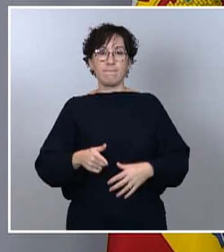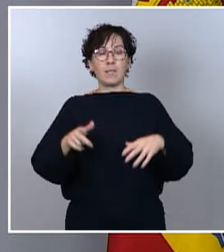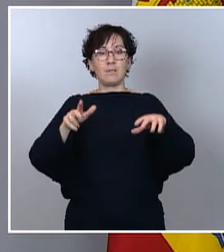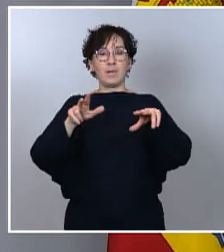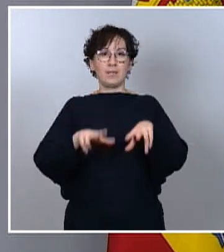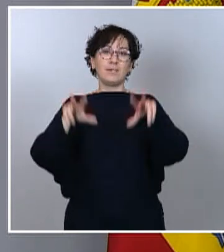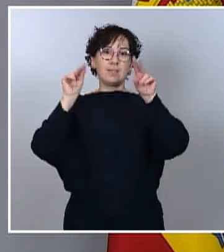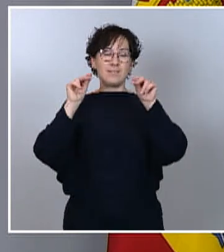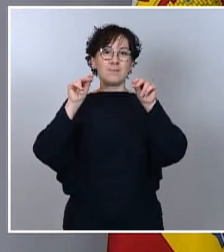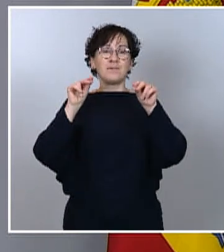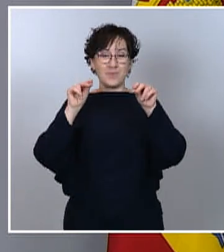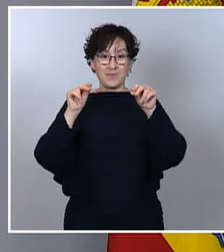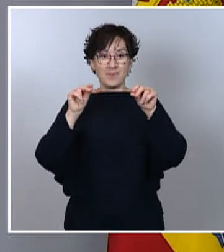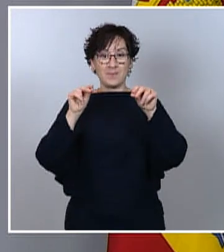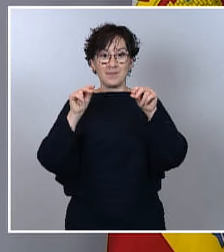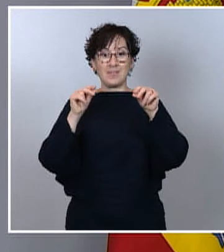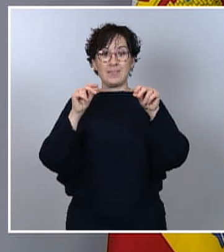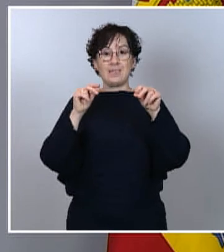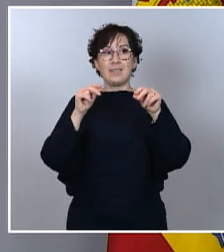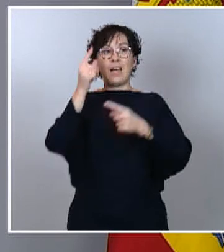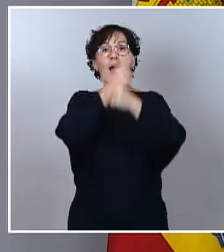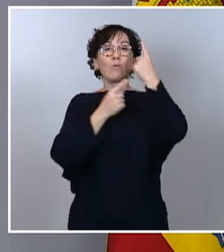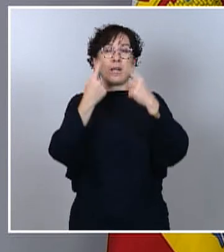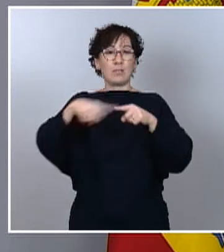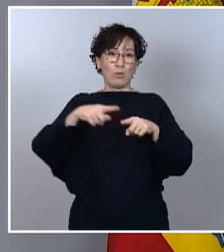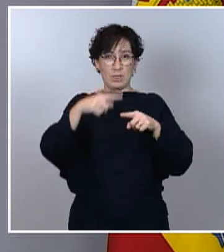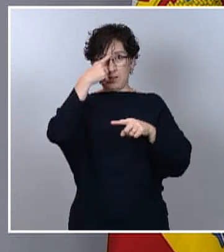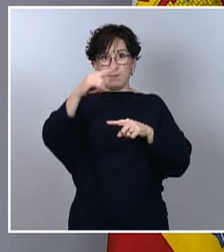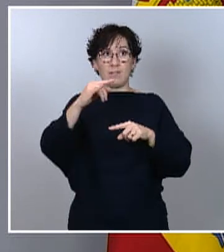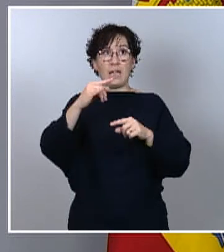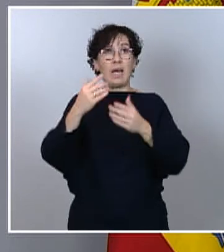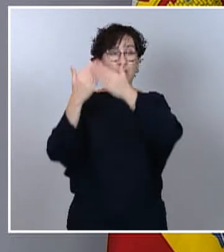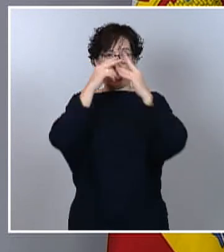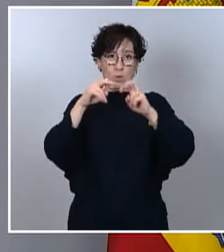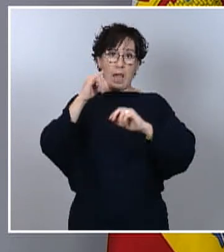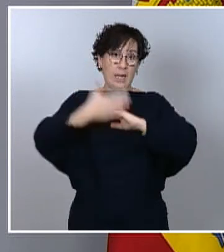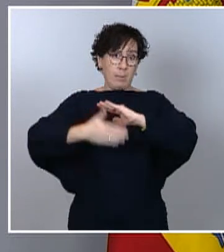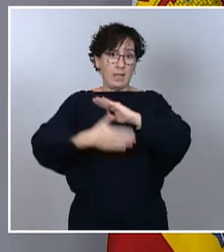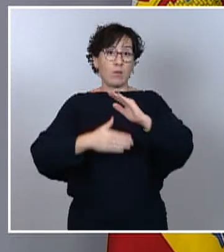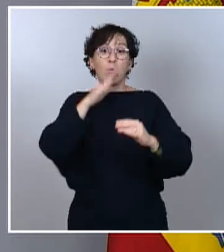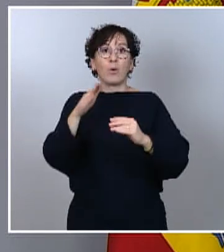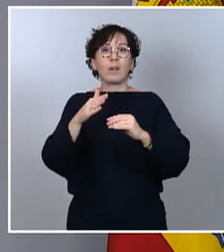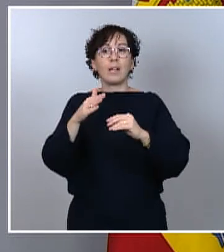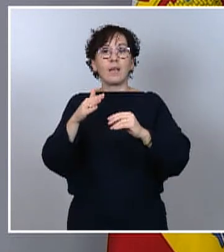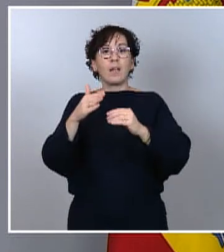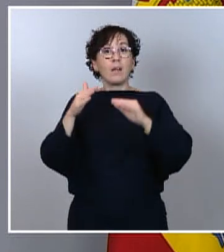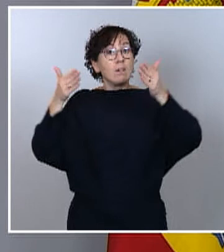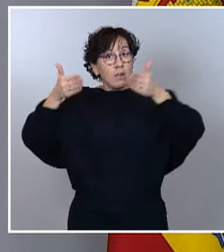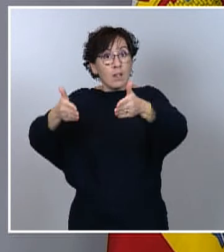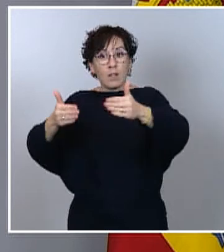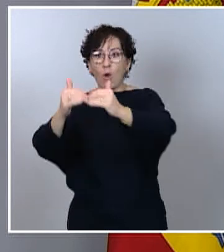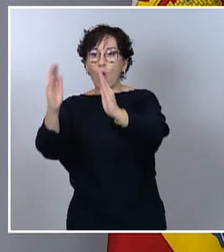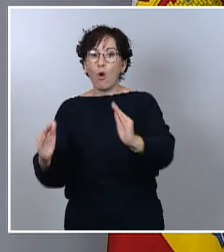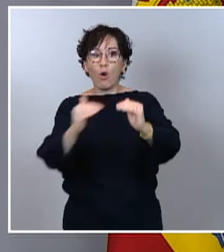a comentar algunas de las limitaciones que ya conocen del estudio. Nuestro estudio se basa en hogares y, por lo tanto, no representa a colectivos